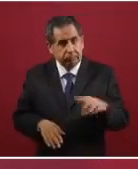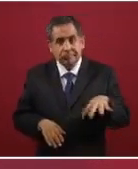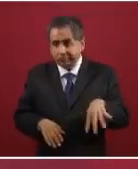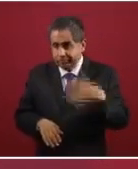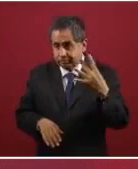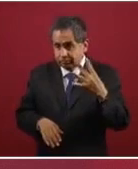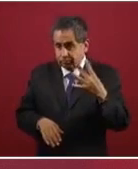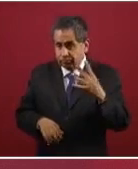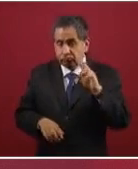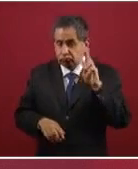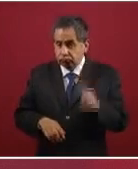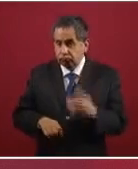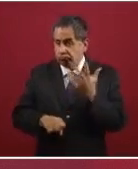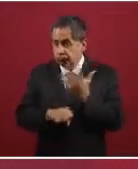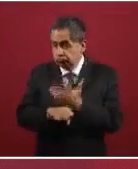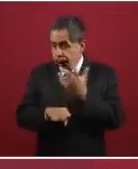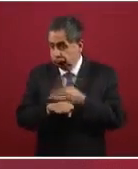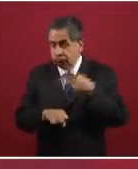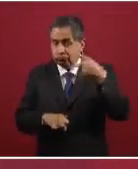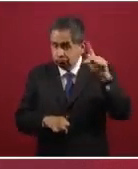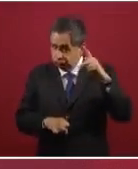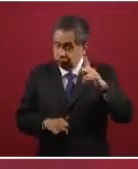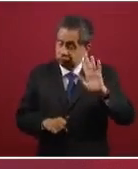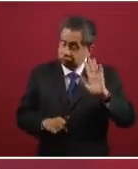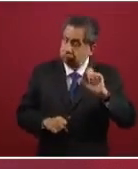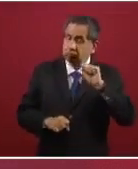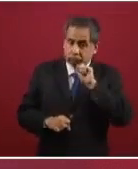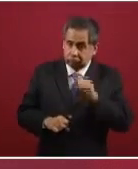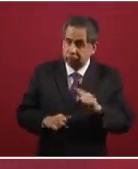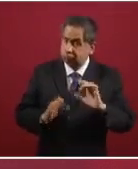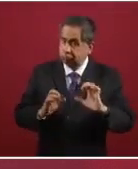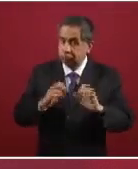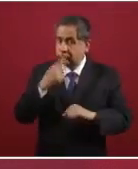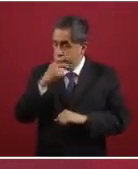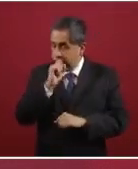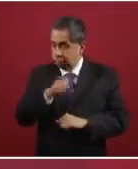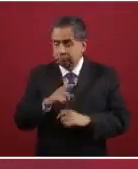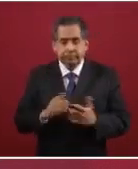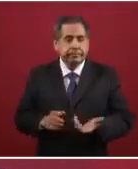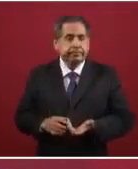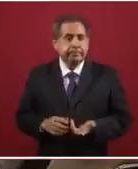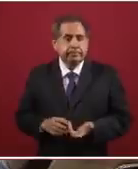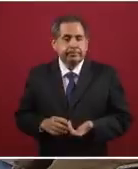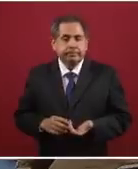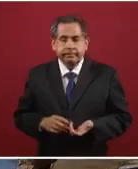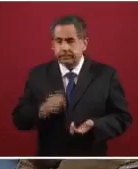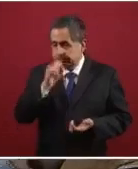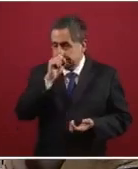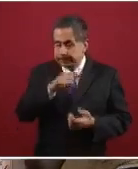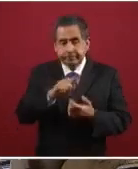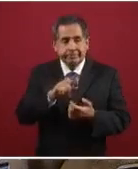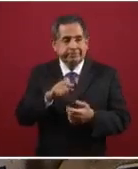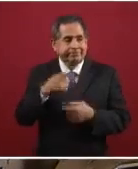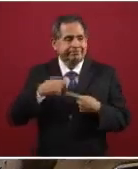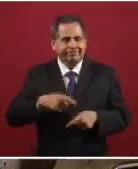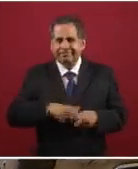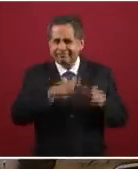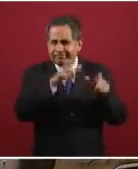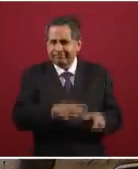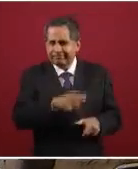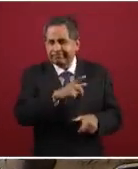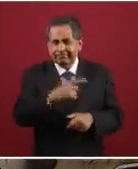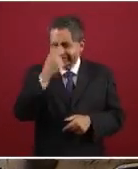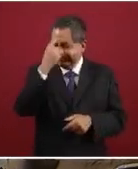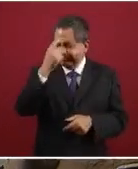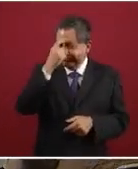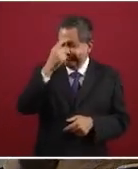14 son ciudadanas y ciudadanos de Estados Unidos, norteamericanos. Entonces, son un gran riesgo estos individuos que tienen